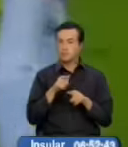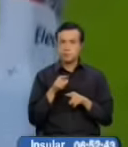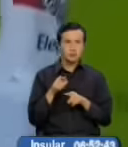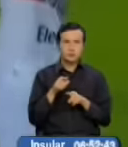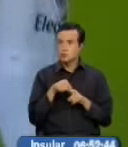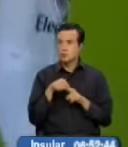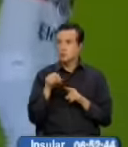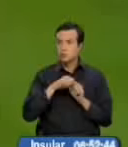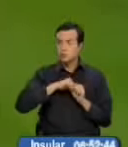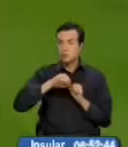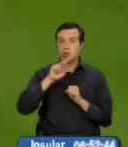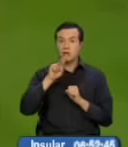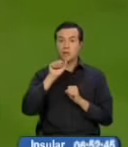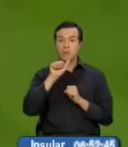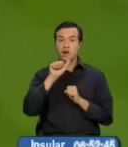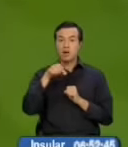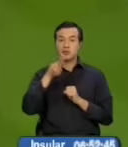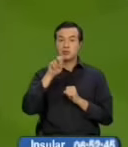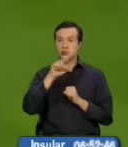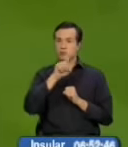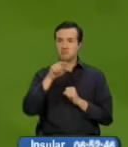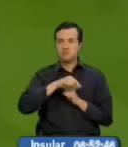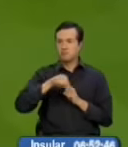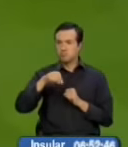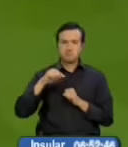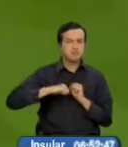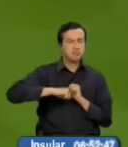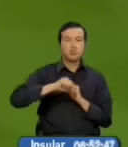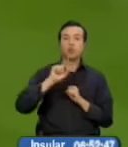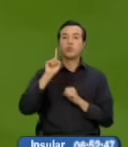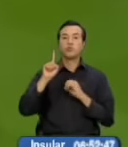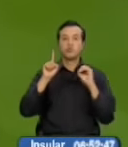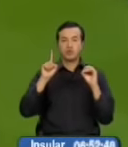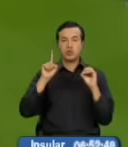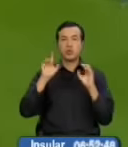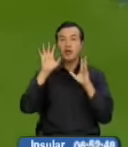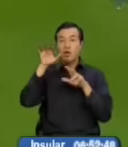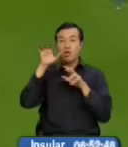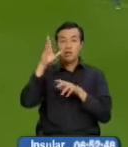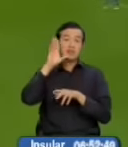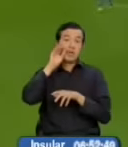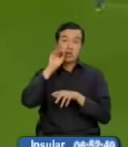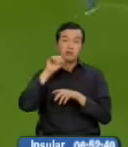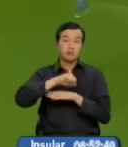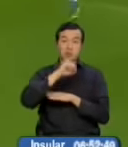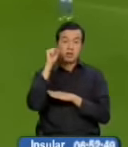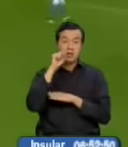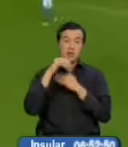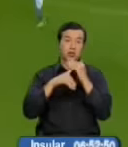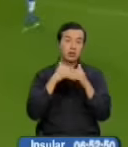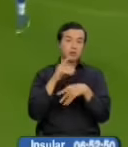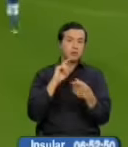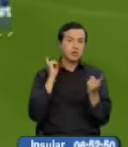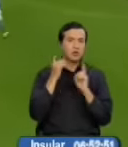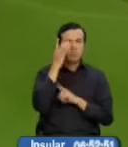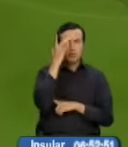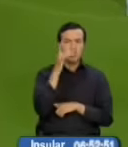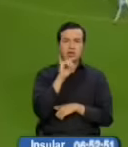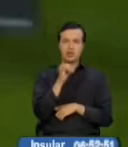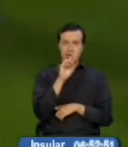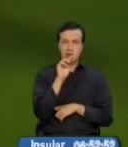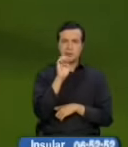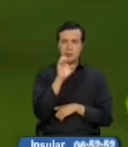caso Vázquez, con una habilitación perfecta. 1-0 ganaba los Leones Negros. La casa se puso en orden gracias al tanto de